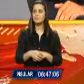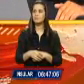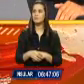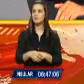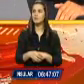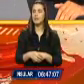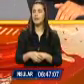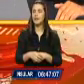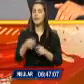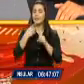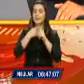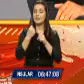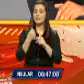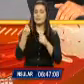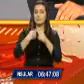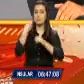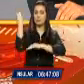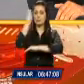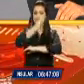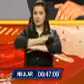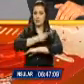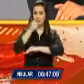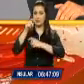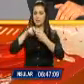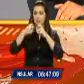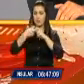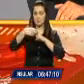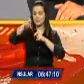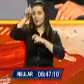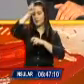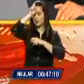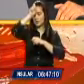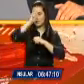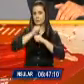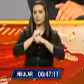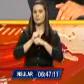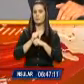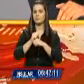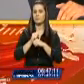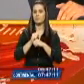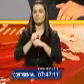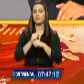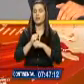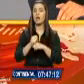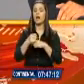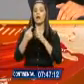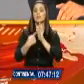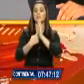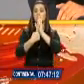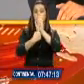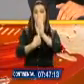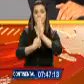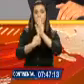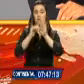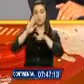Desde el primer día de la agresión, Egipto ha lanzado una iniciativa